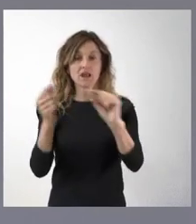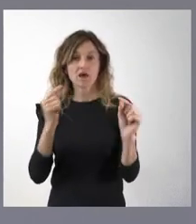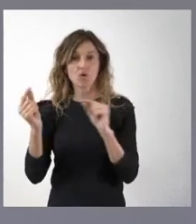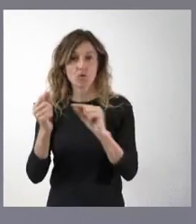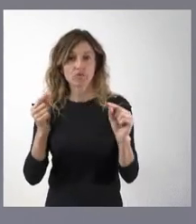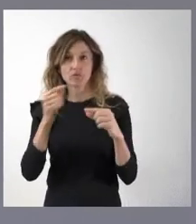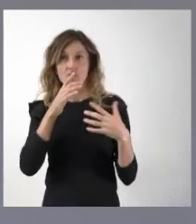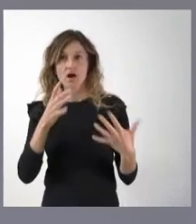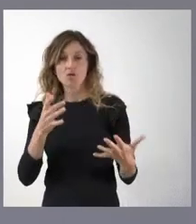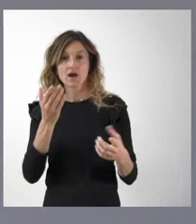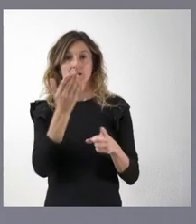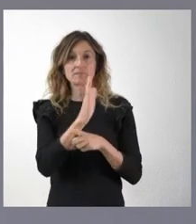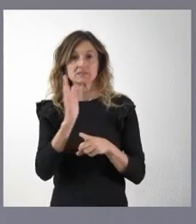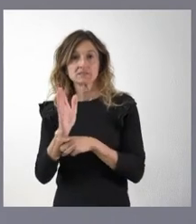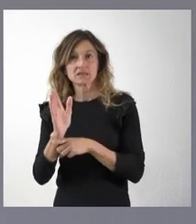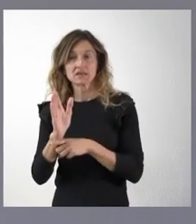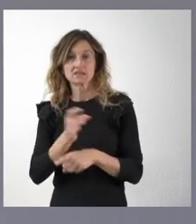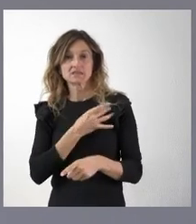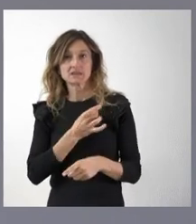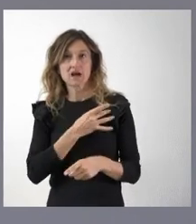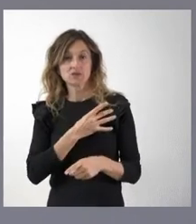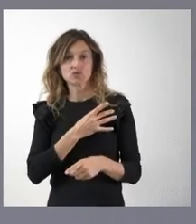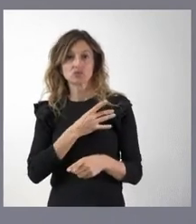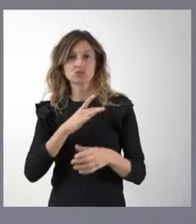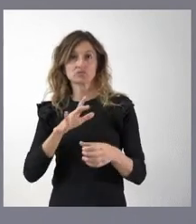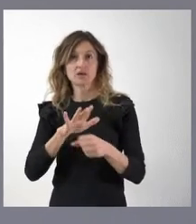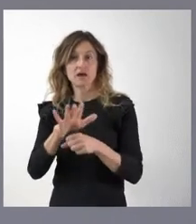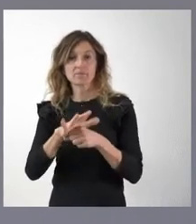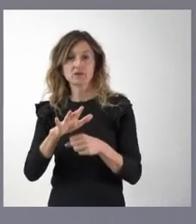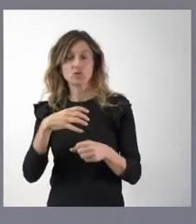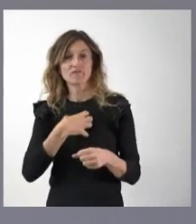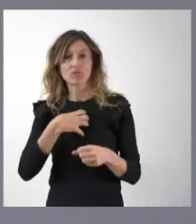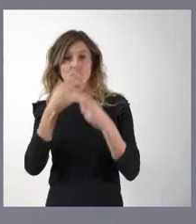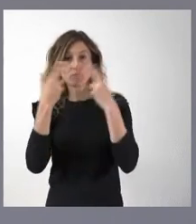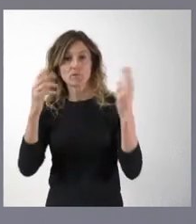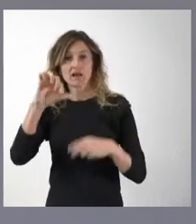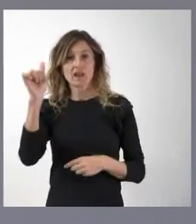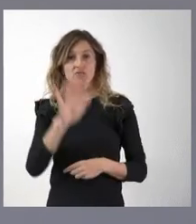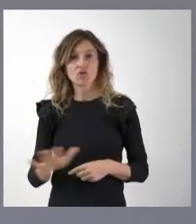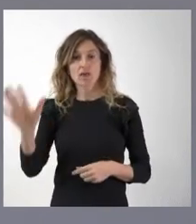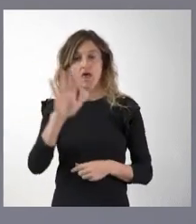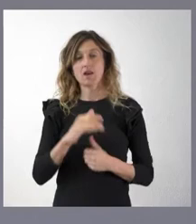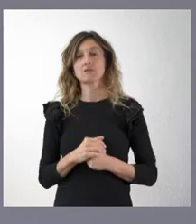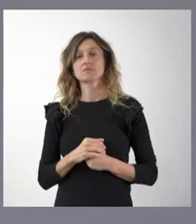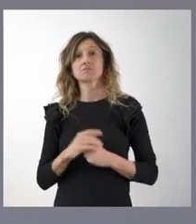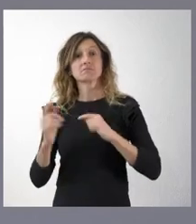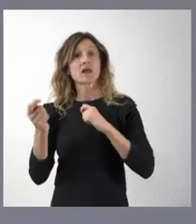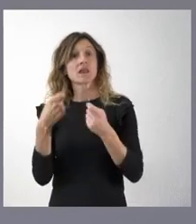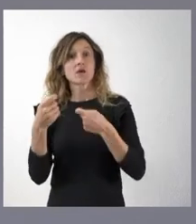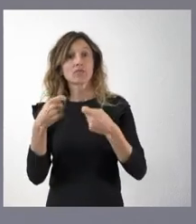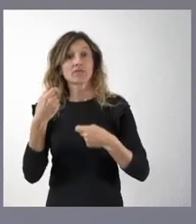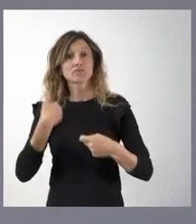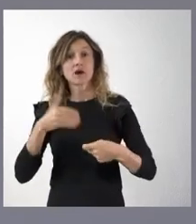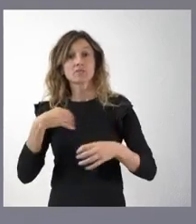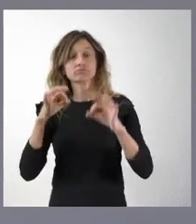con los representantes de los sindicatos en el ámbito de la función pública nacional y cuando está en negociación se